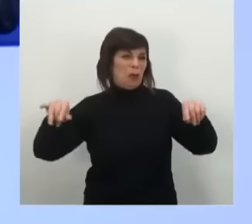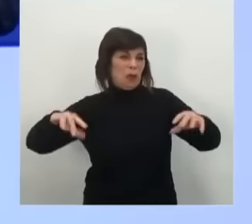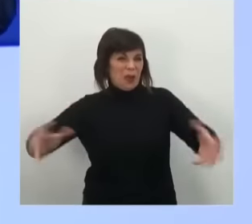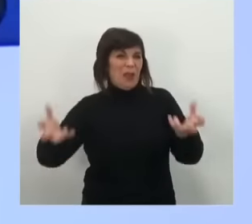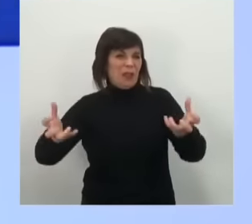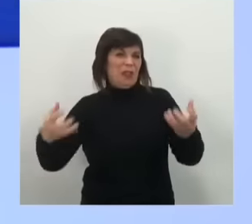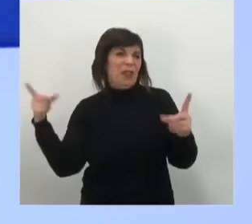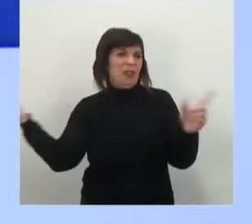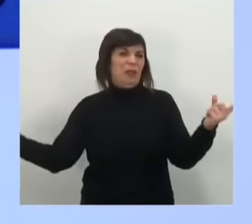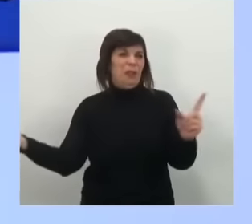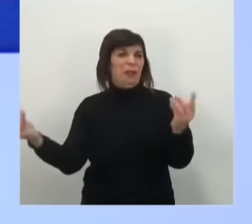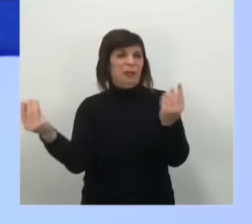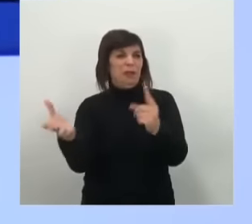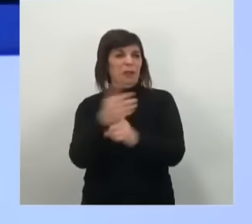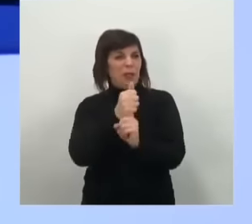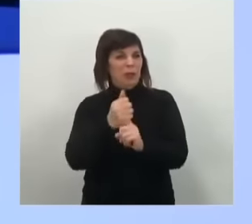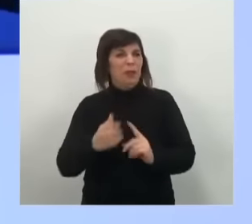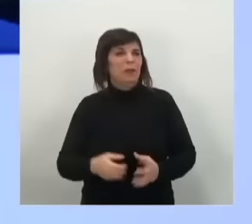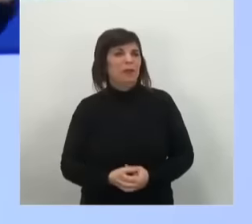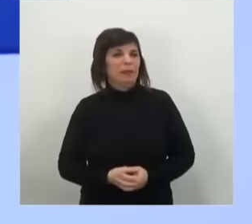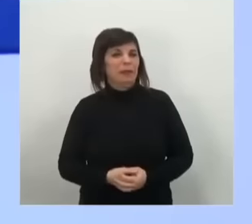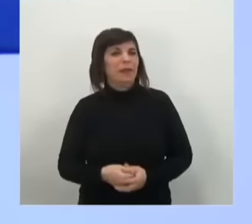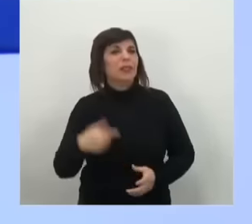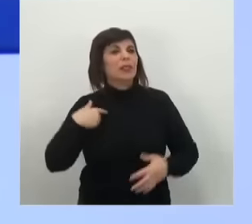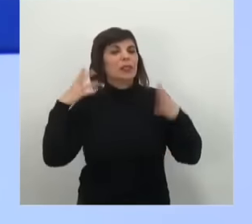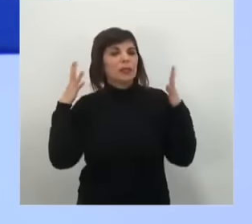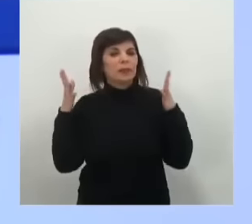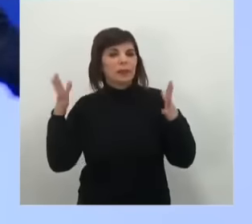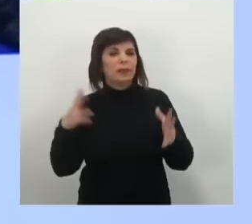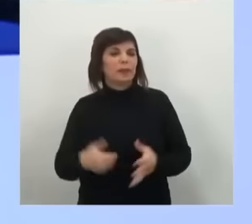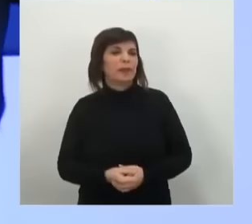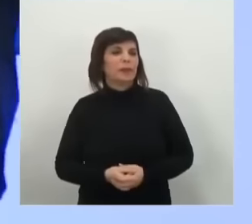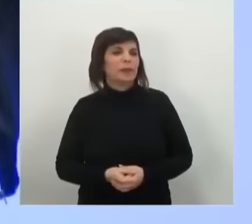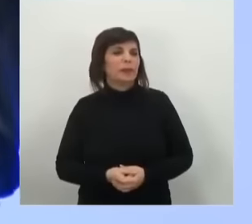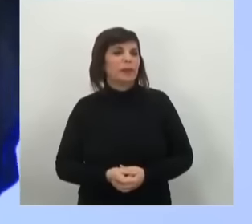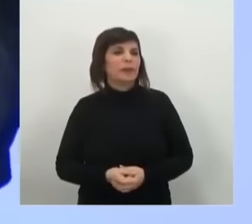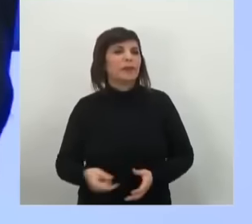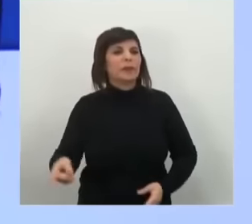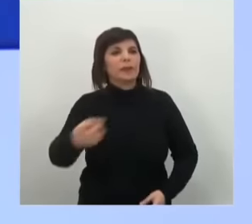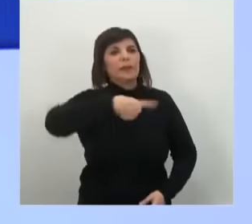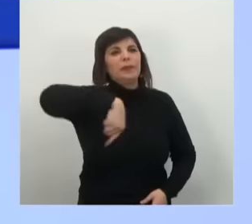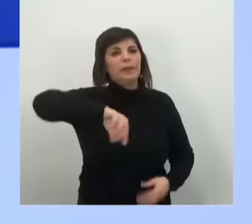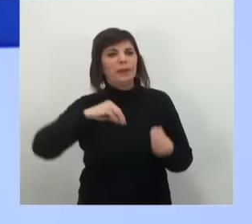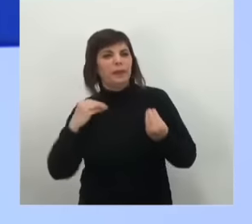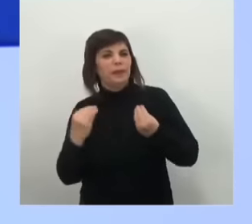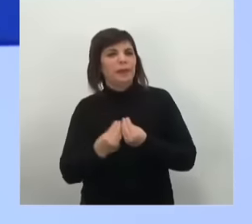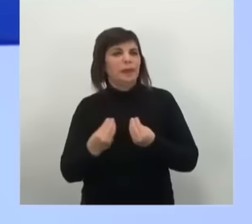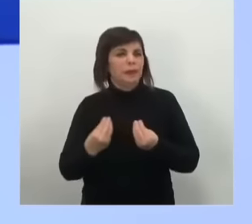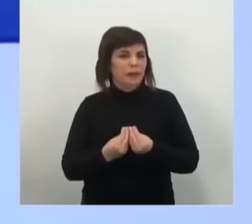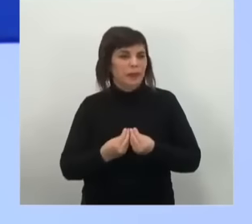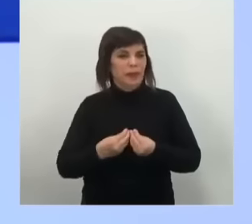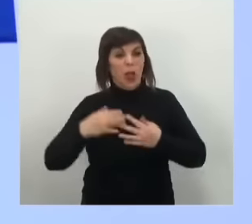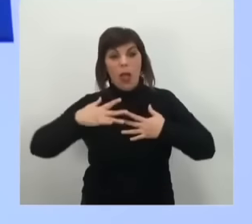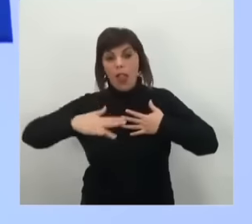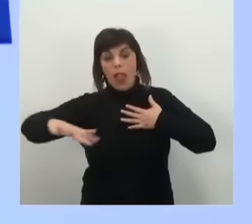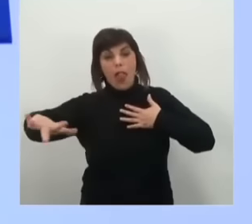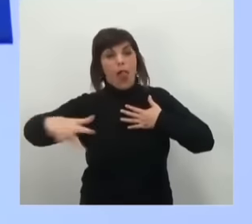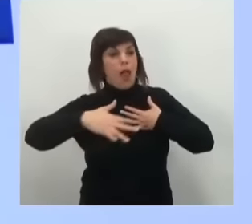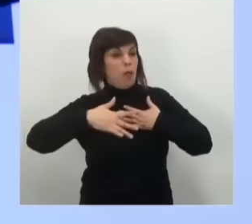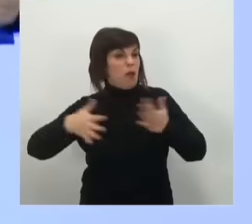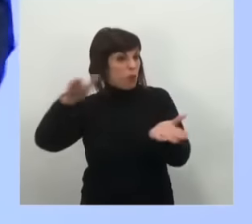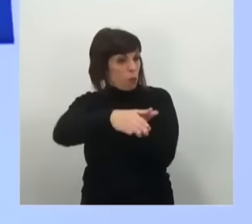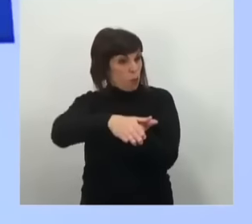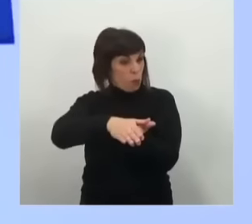Ah por eso yo recomiendo querido recomiendo que vengáis con nosotros al mar Muerto el mar Muerto